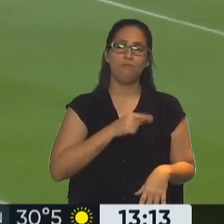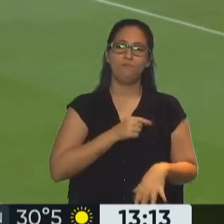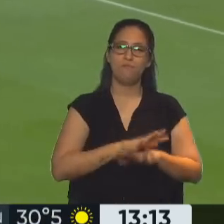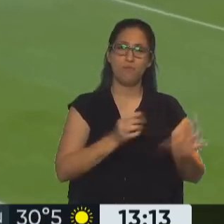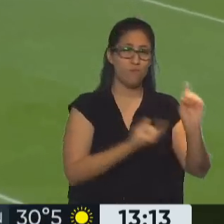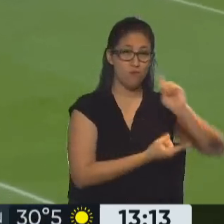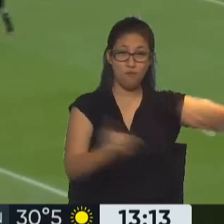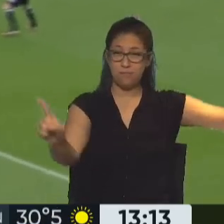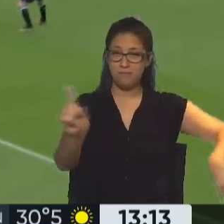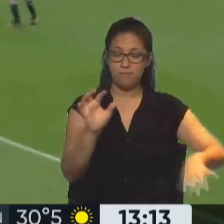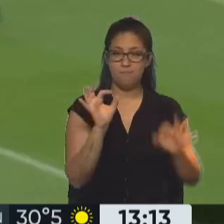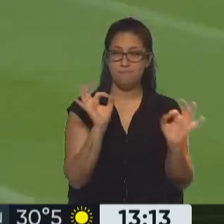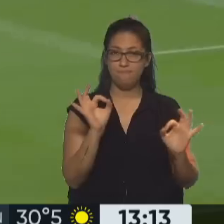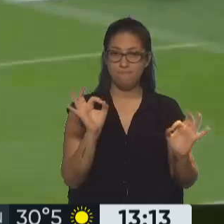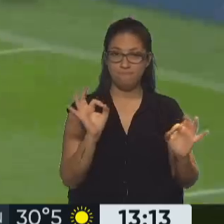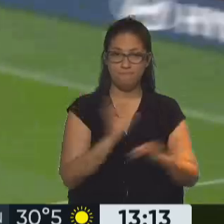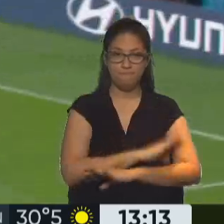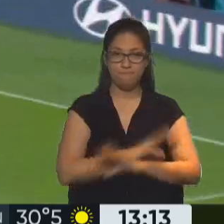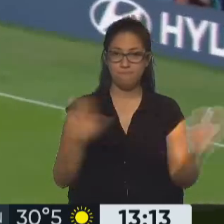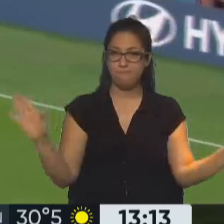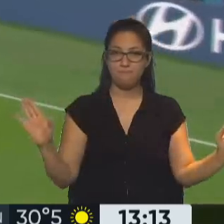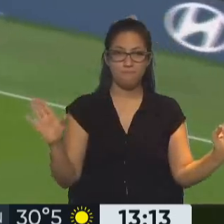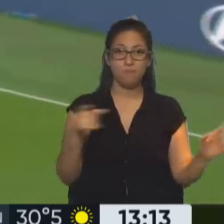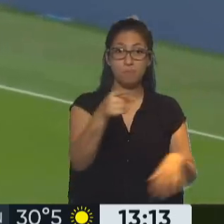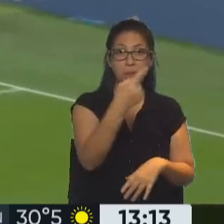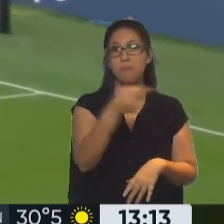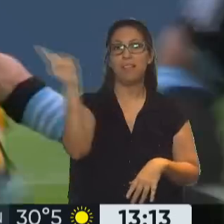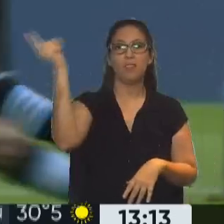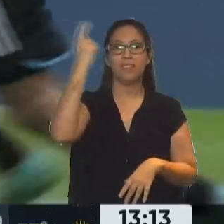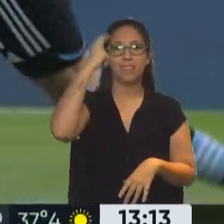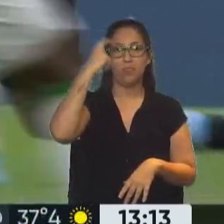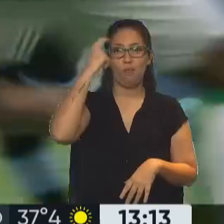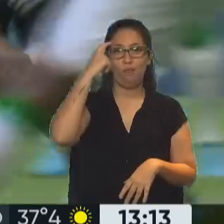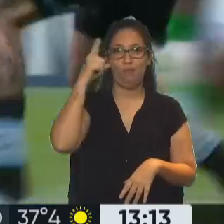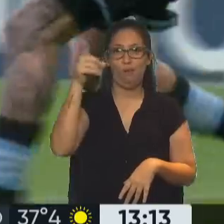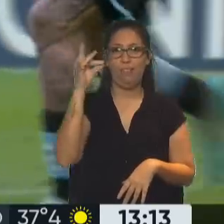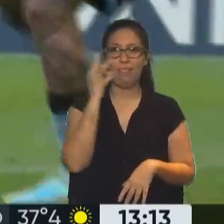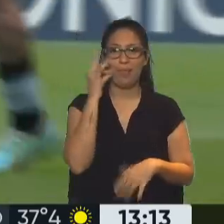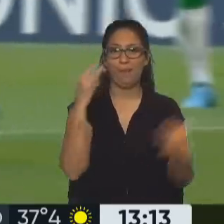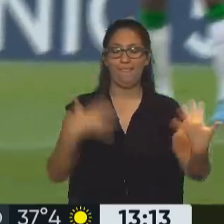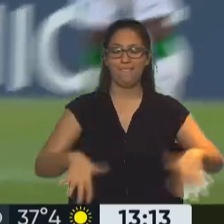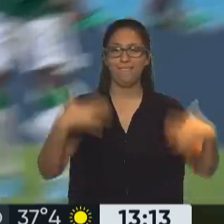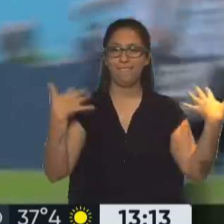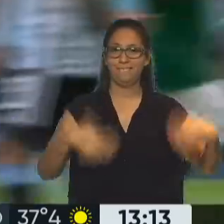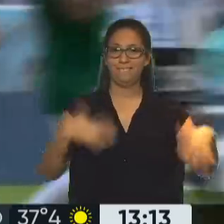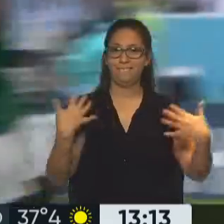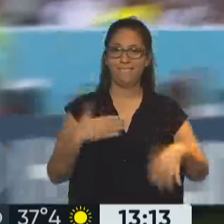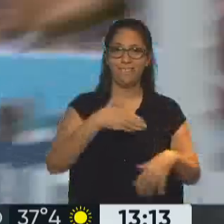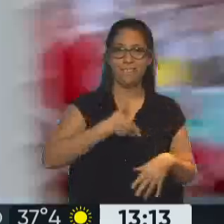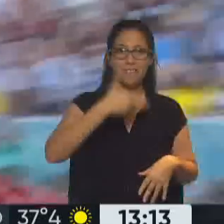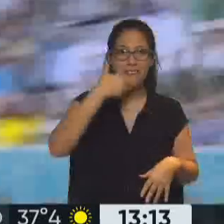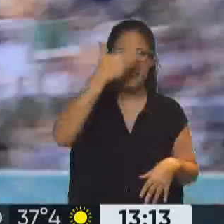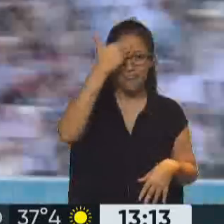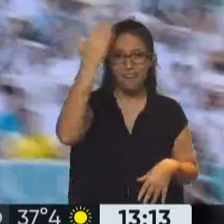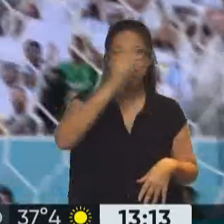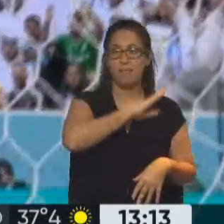golazo, nunca le encontró Dibu. El que mandó al psicólogo a Dibu, Aldaguazari, para lo que fue la victoria